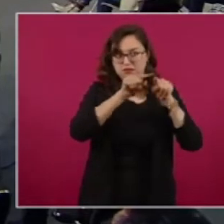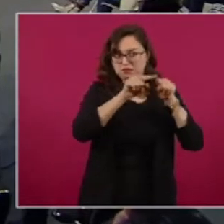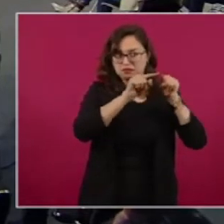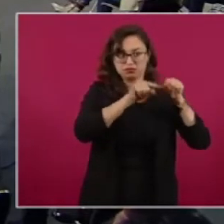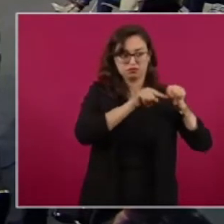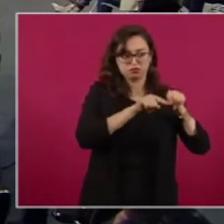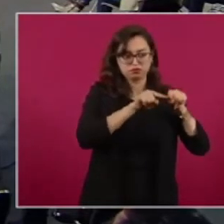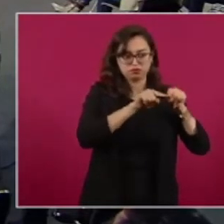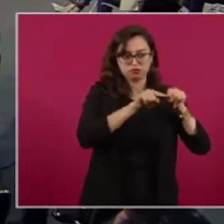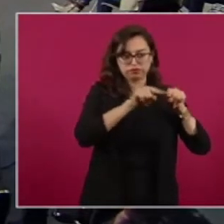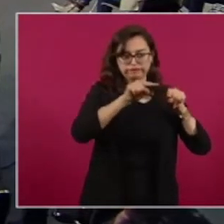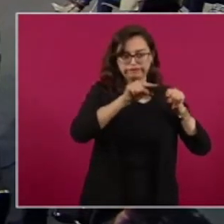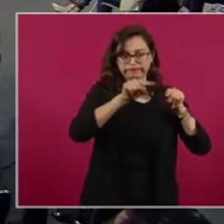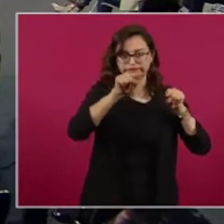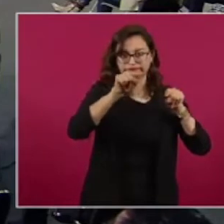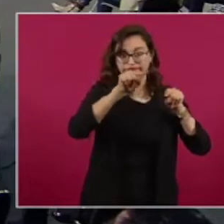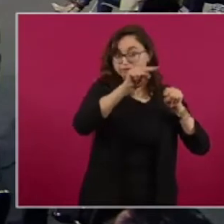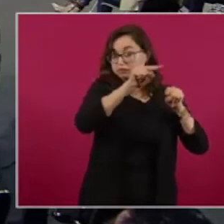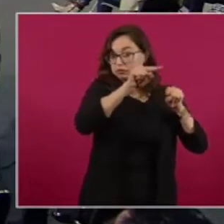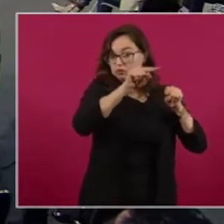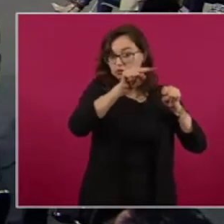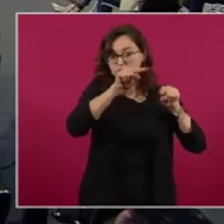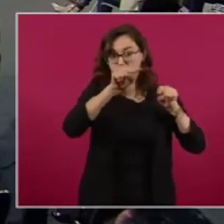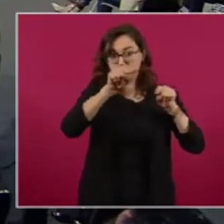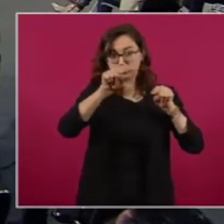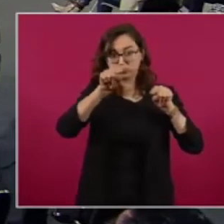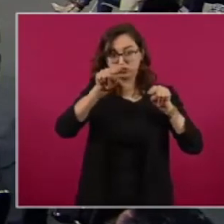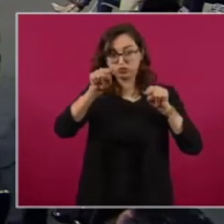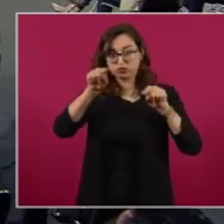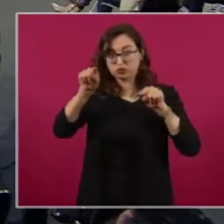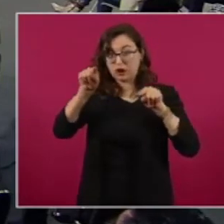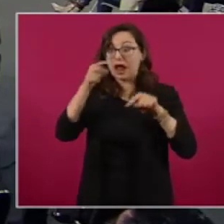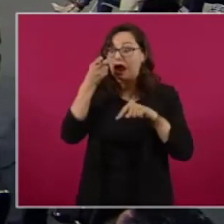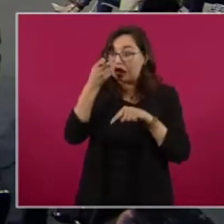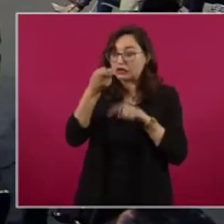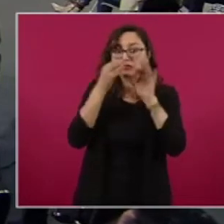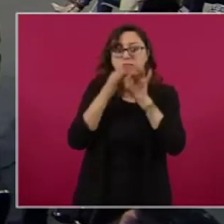el incremento, ya no es la tendencia.